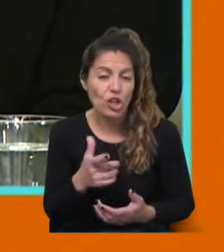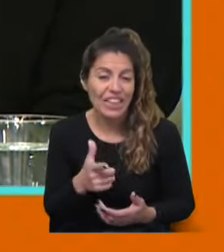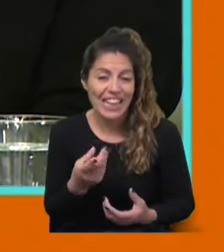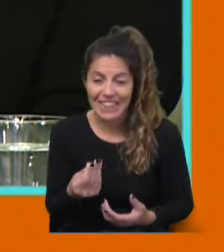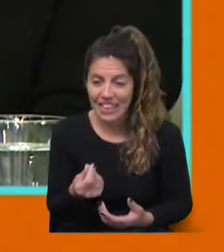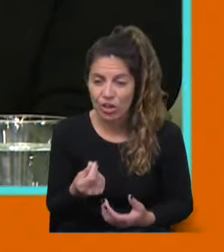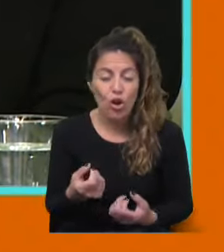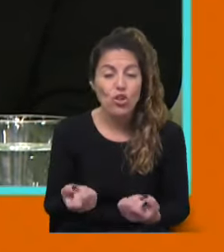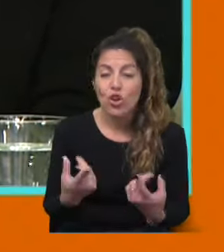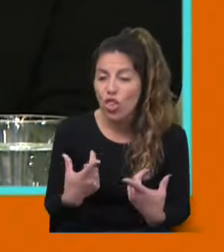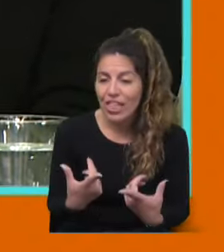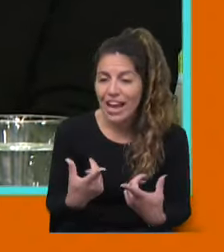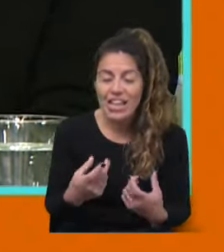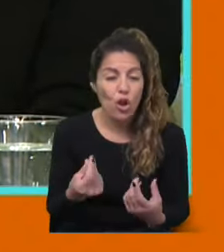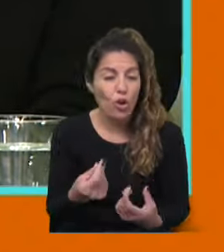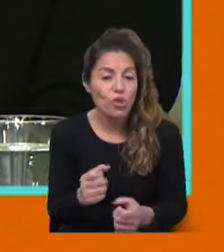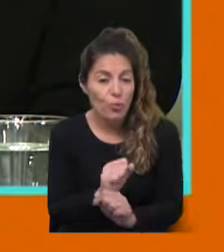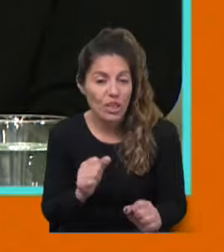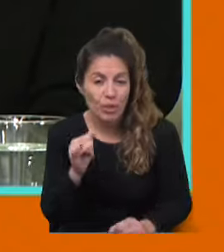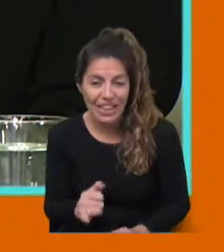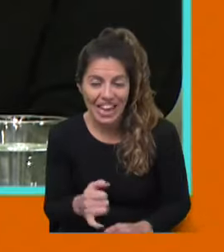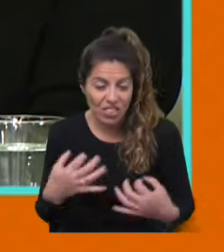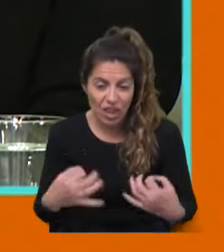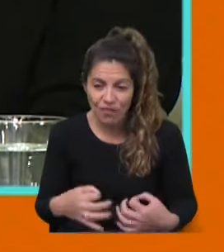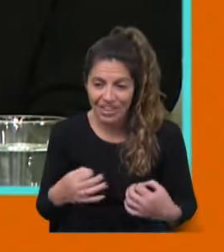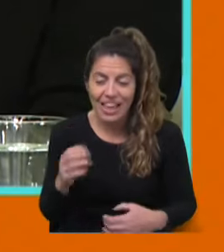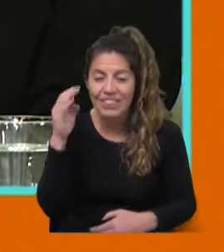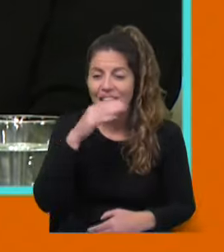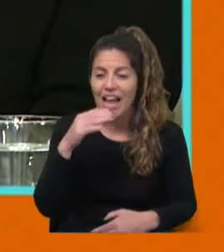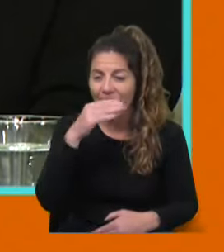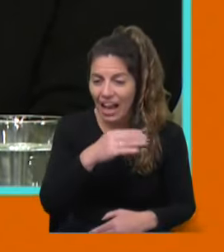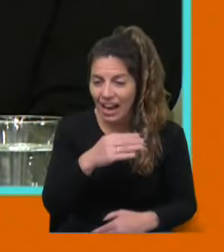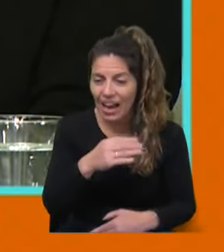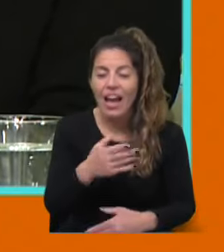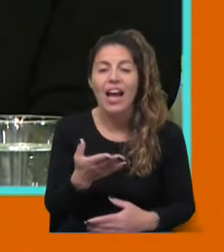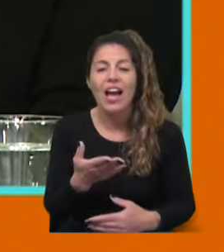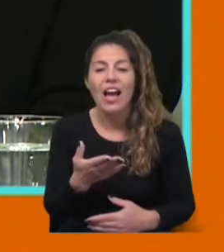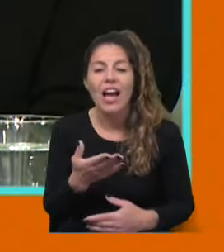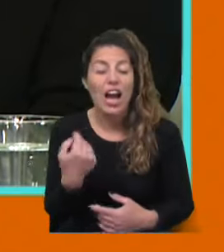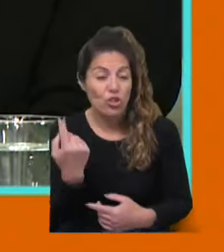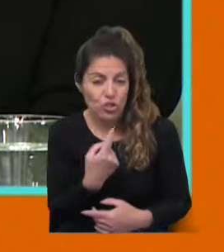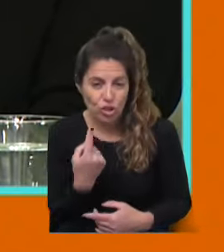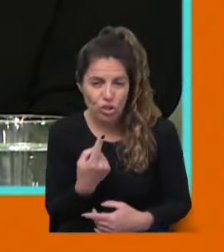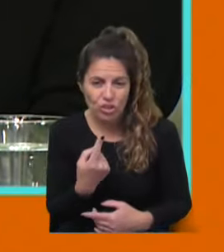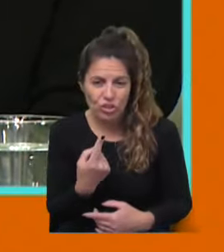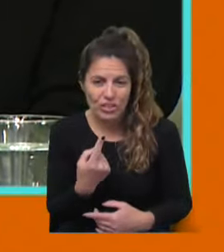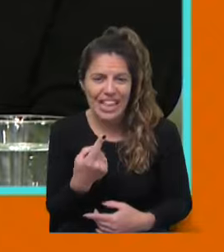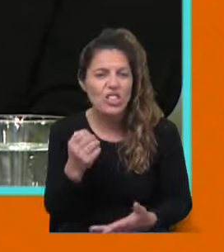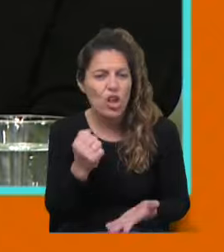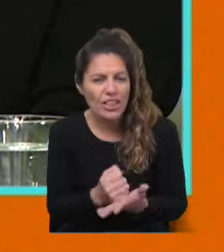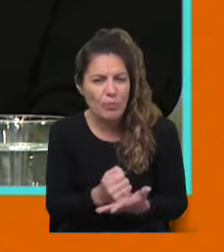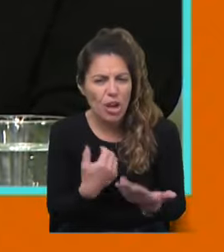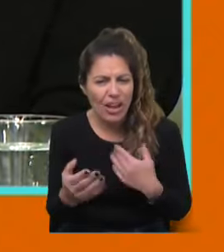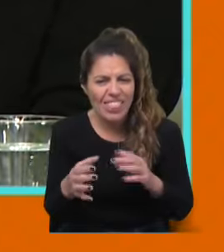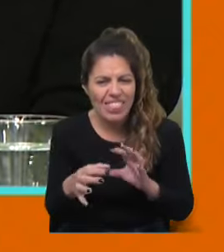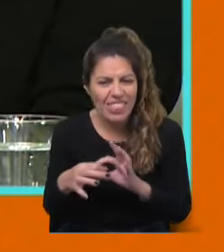dan los recursos que podríamos tener genuinos de la caja a nosotros. ¿Esa gestión de timbres de la que hablas